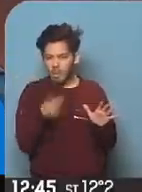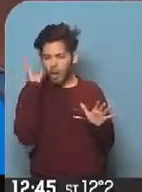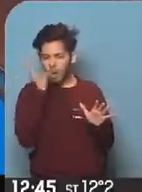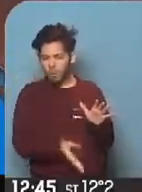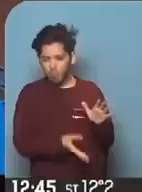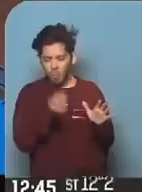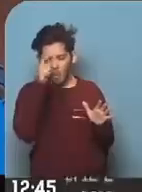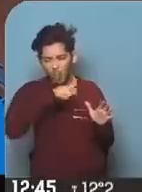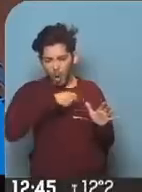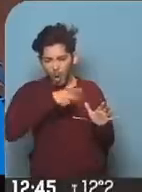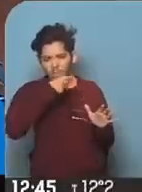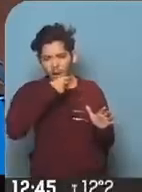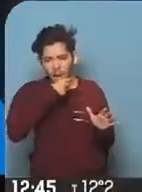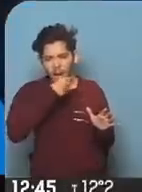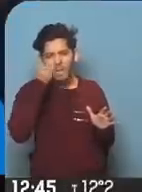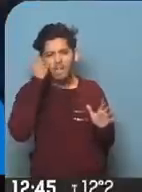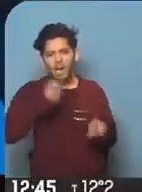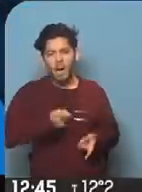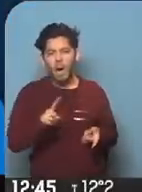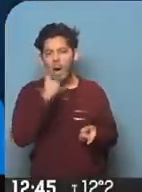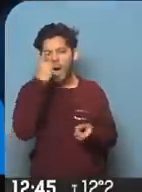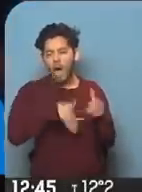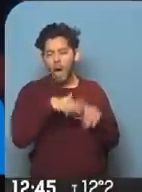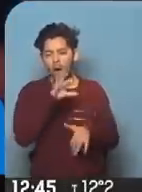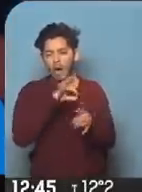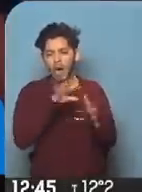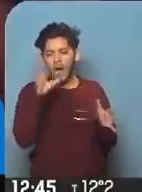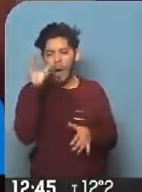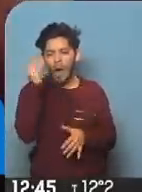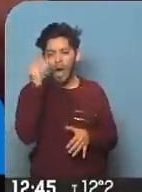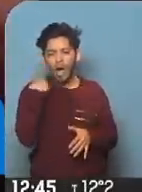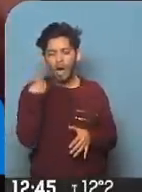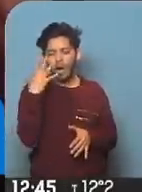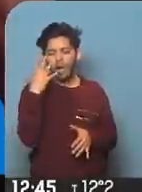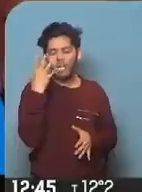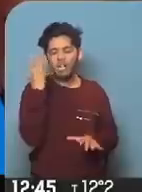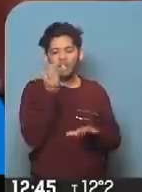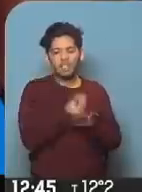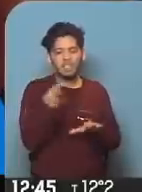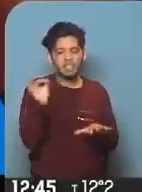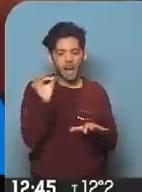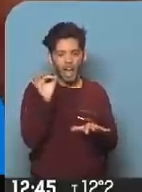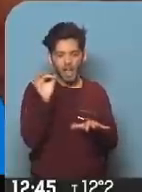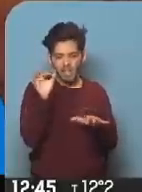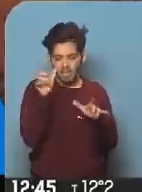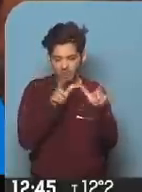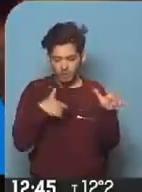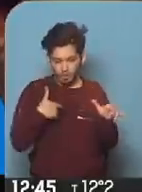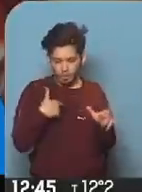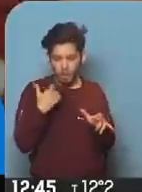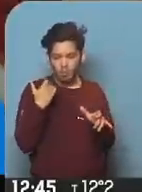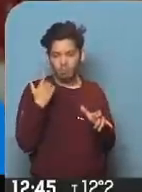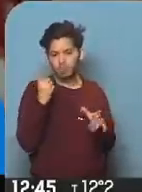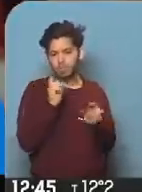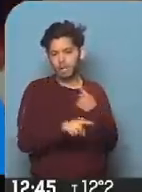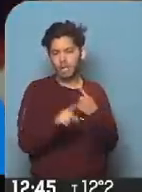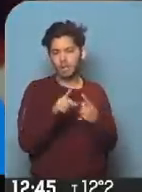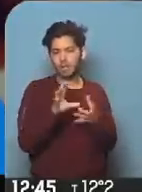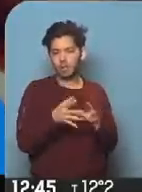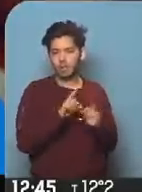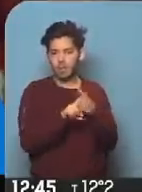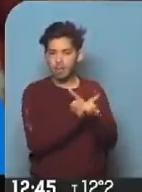más, el primer presidente democrático de Brasil no lo elige la sociedad brasileña, sino se elige de forma indirecta. Pueden correr el riesgo de volver a repetir el pasado. Las